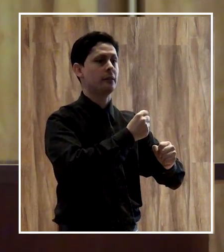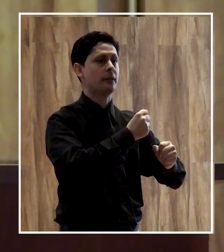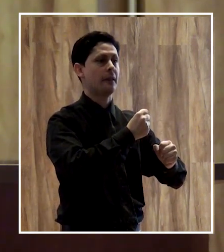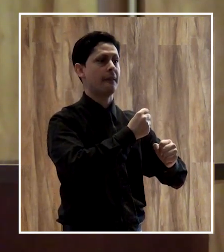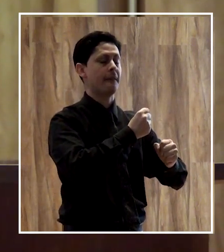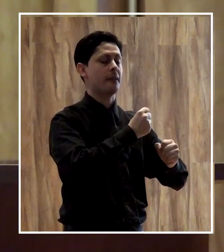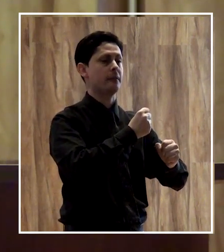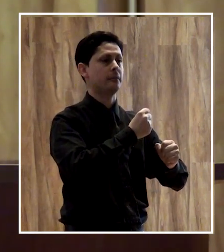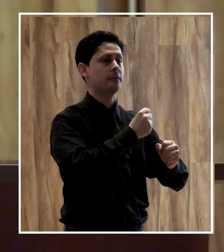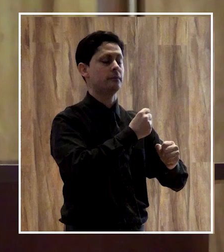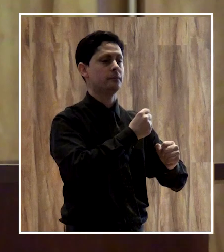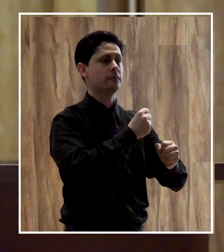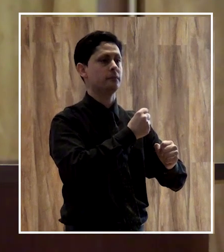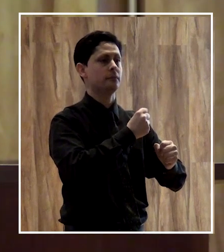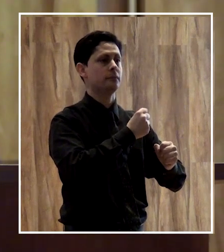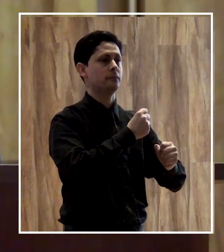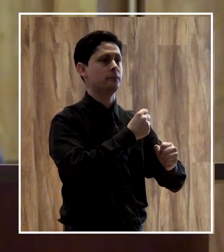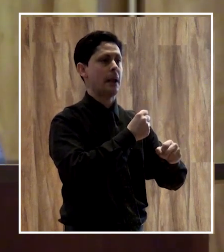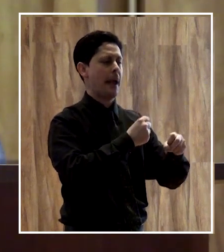conflictiva y muy